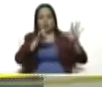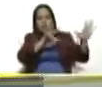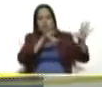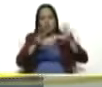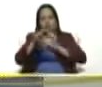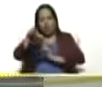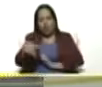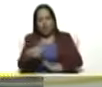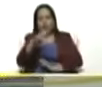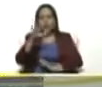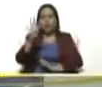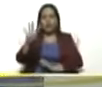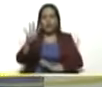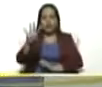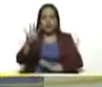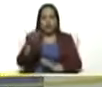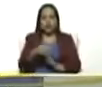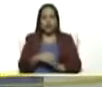88.4,